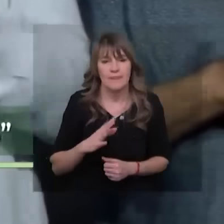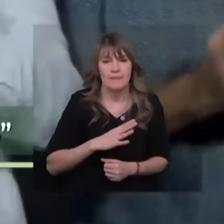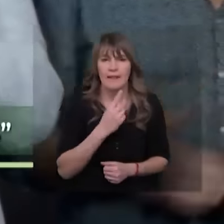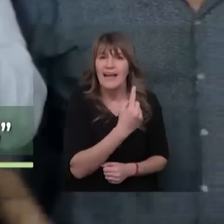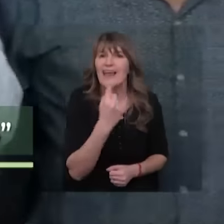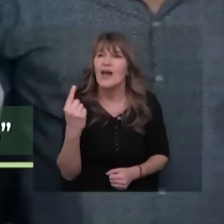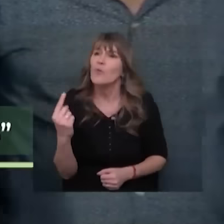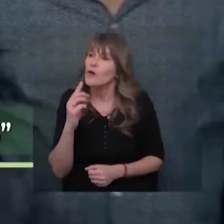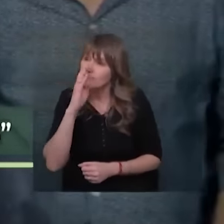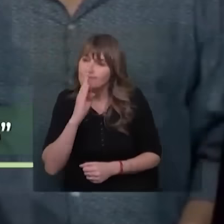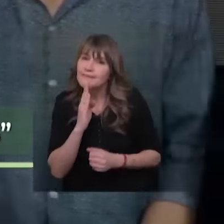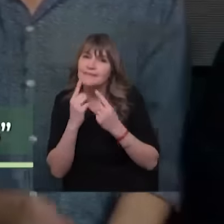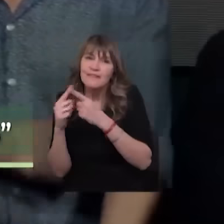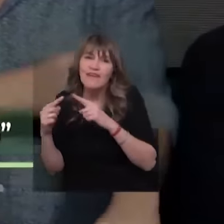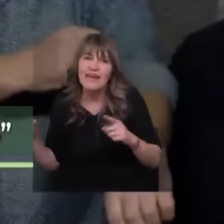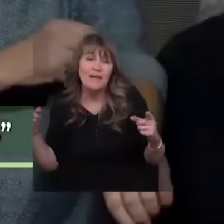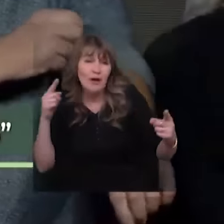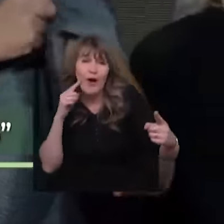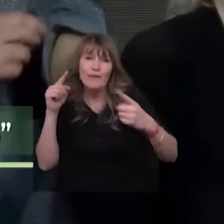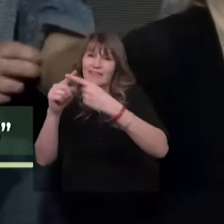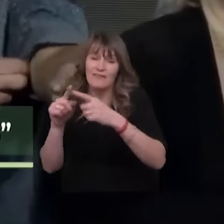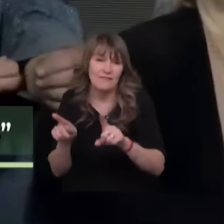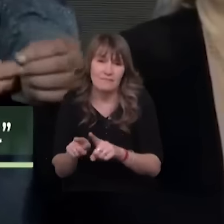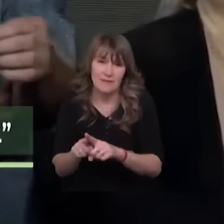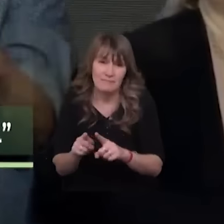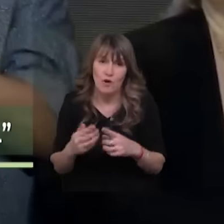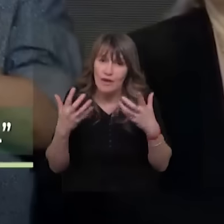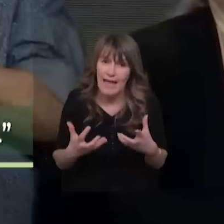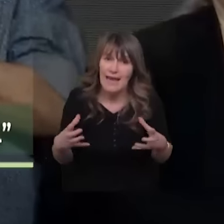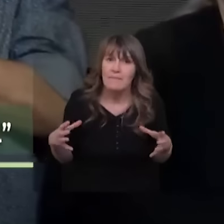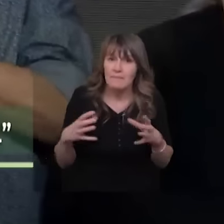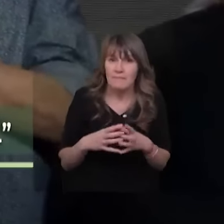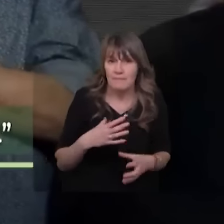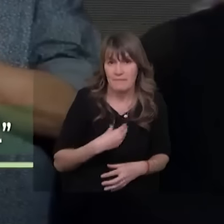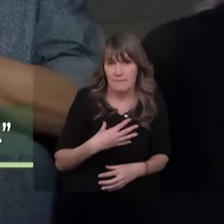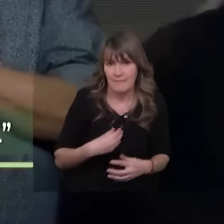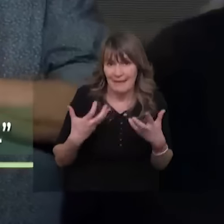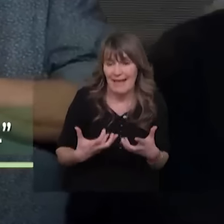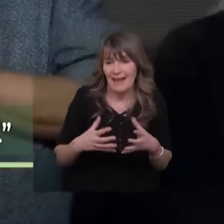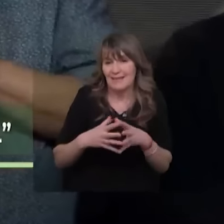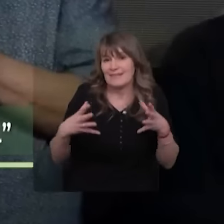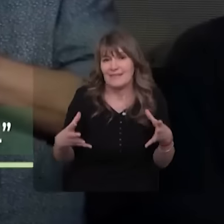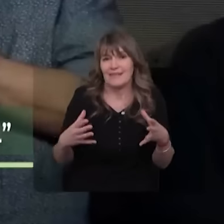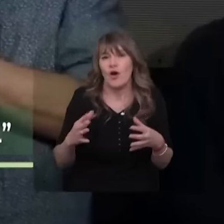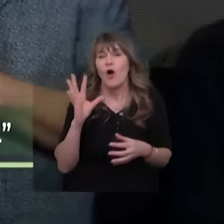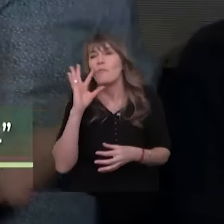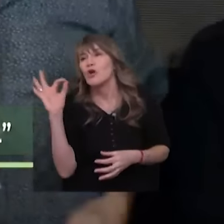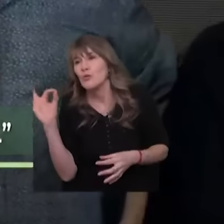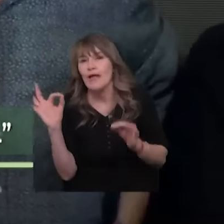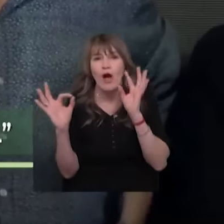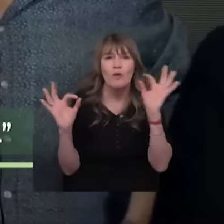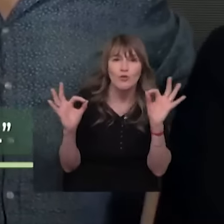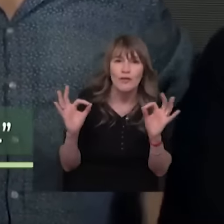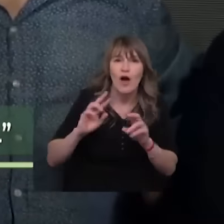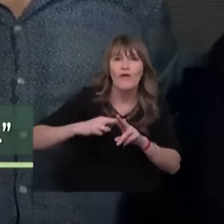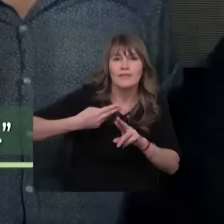salud mis queremos ha de este partido un partido grande pero Además queremos tener una nueva oportunidad en el